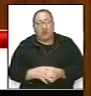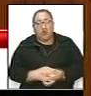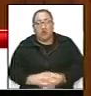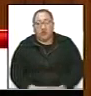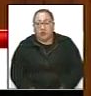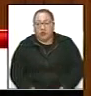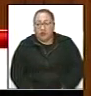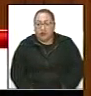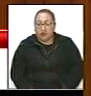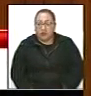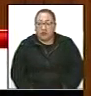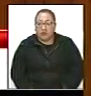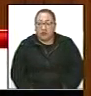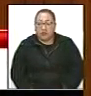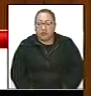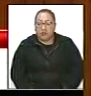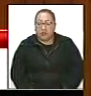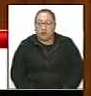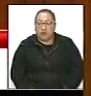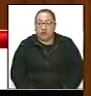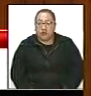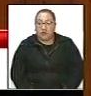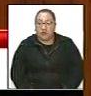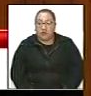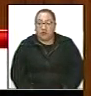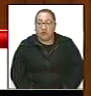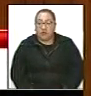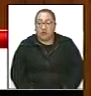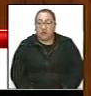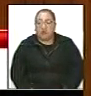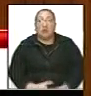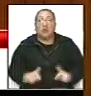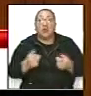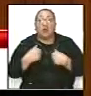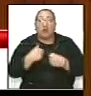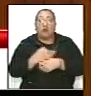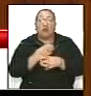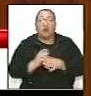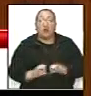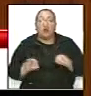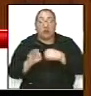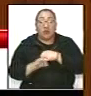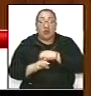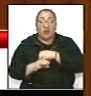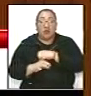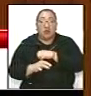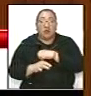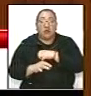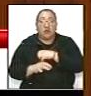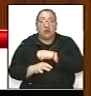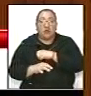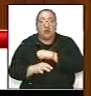y adolescentes en todo el país. Tenemos una estrategia sumamente importante.